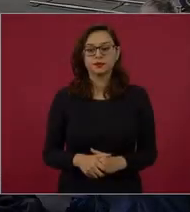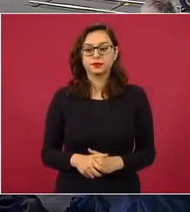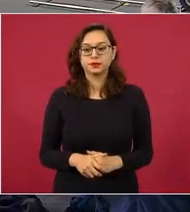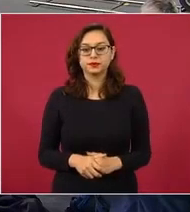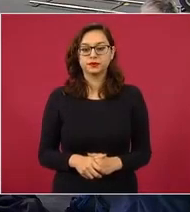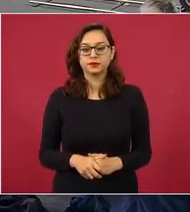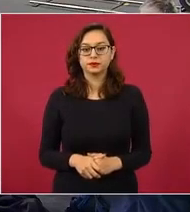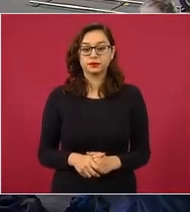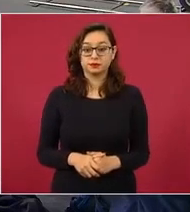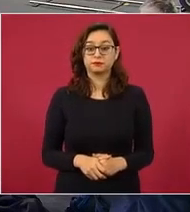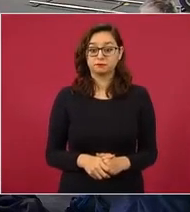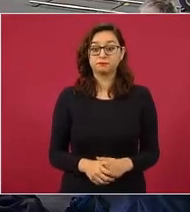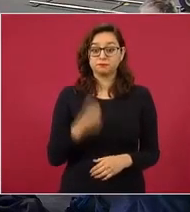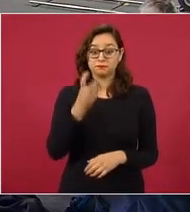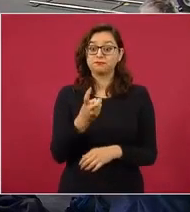También